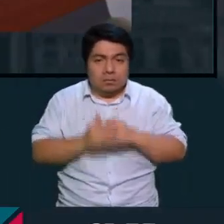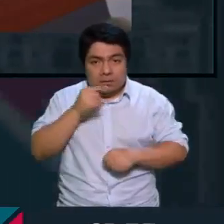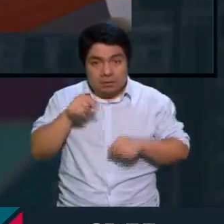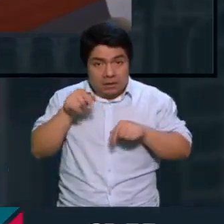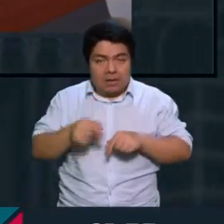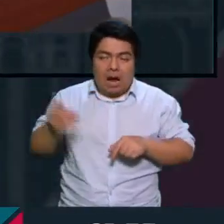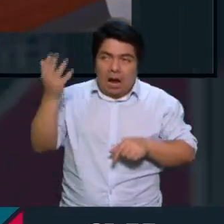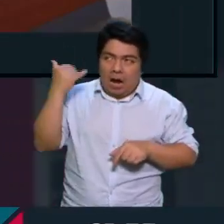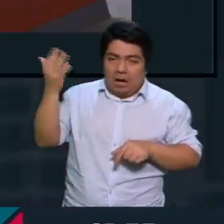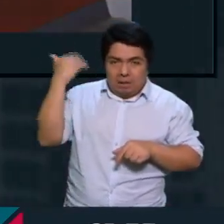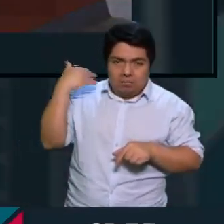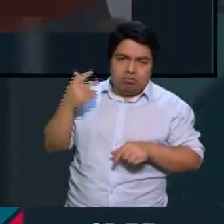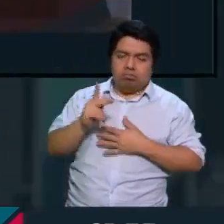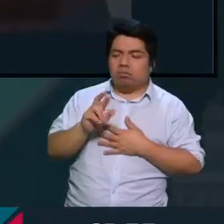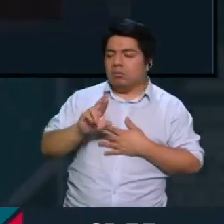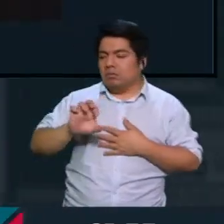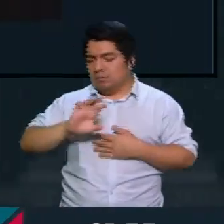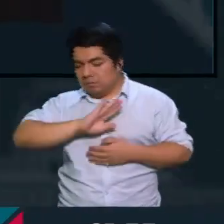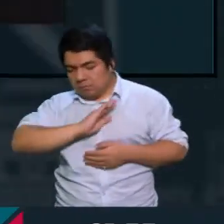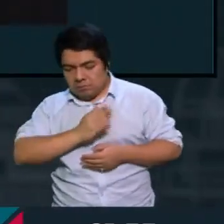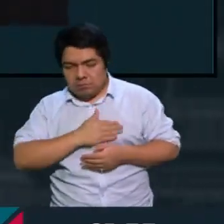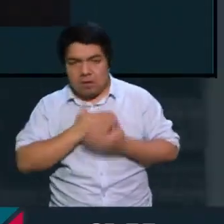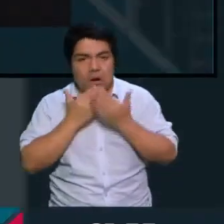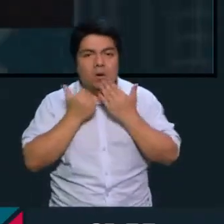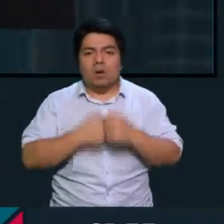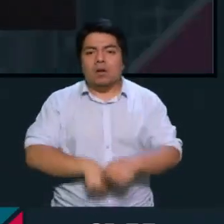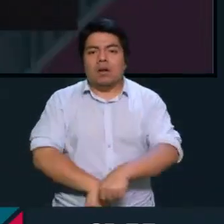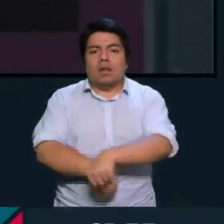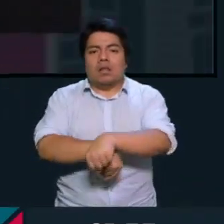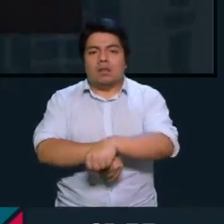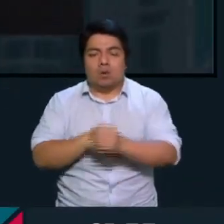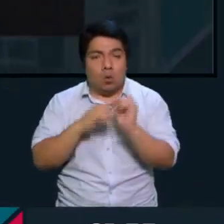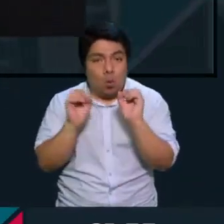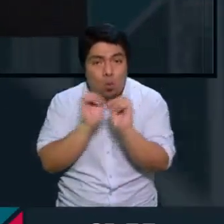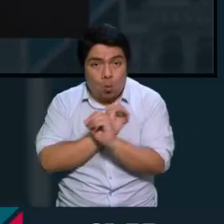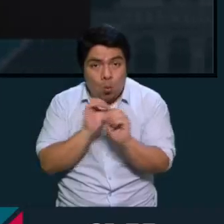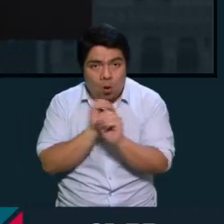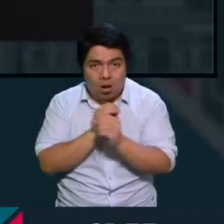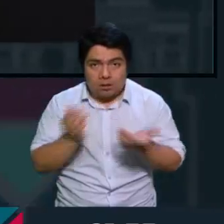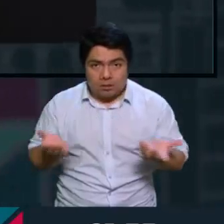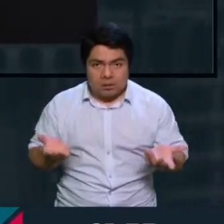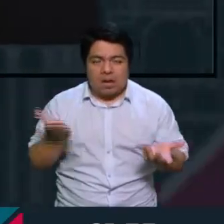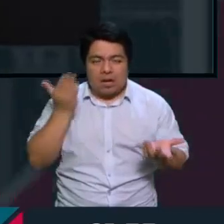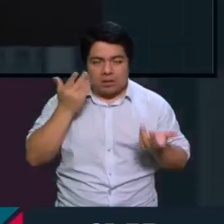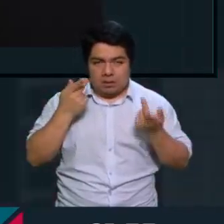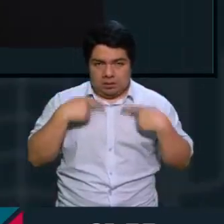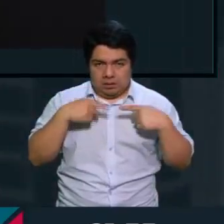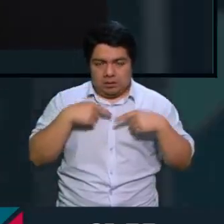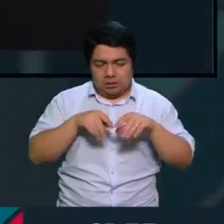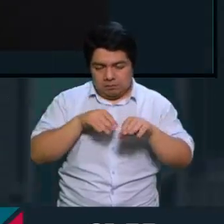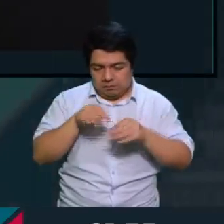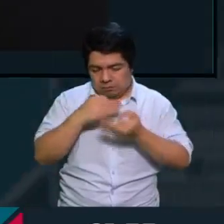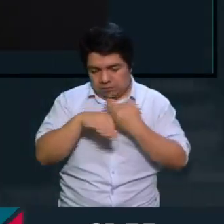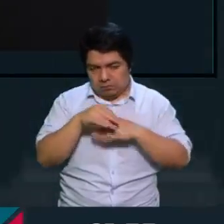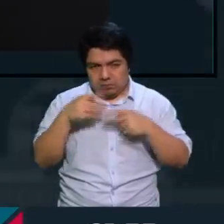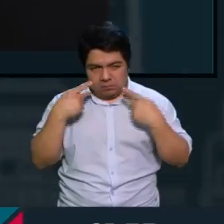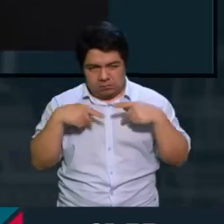nuestro pasado prehispánico no había esclavos. De hecho, había personas que a partir